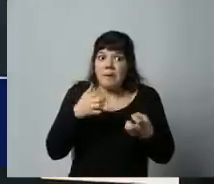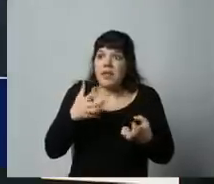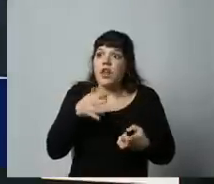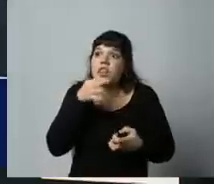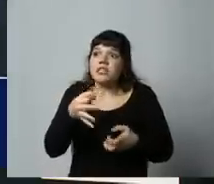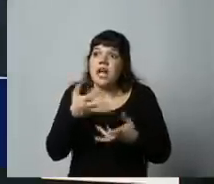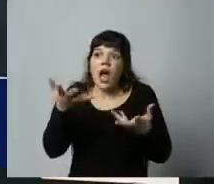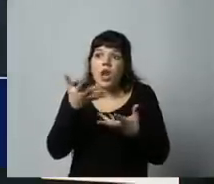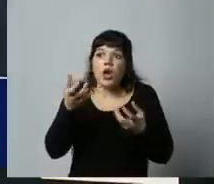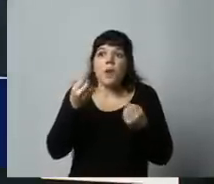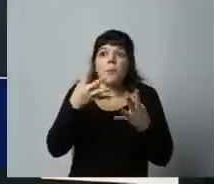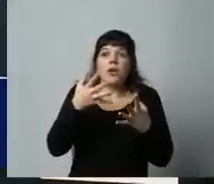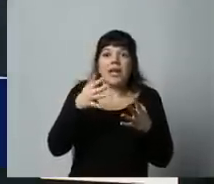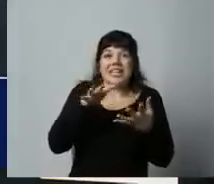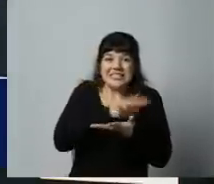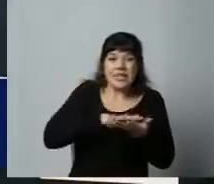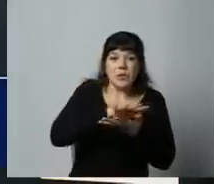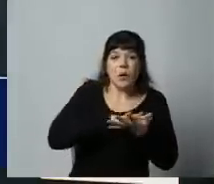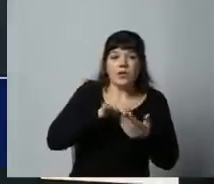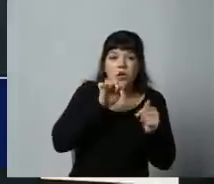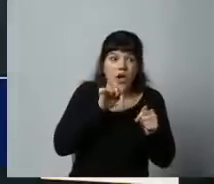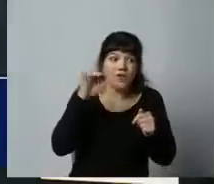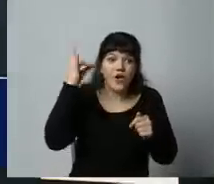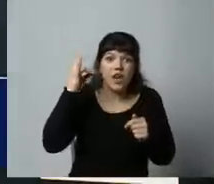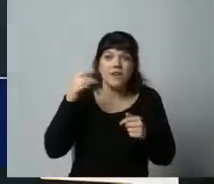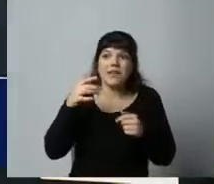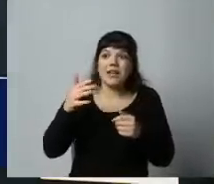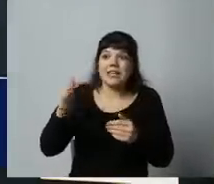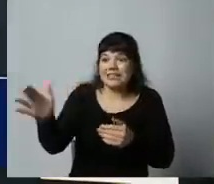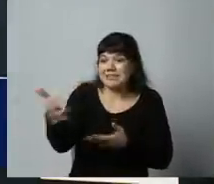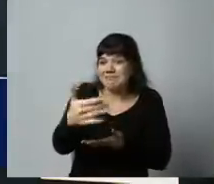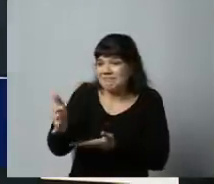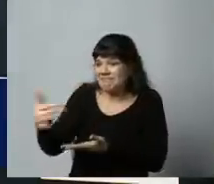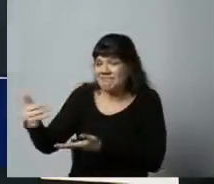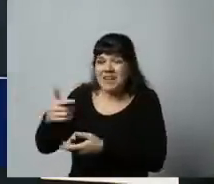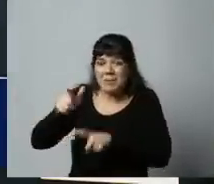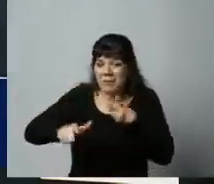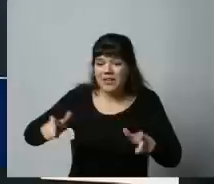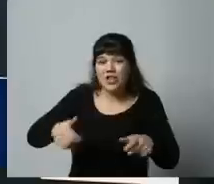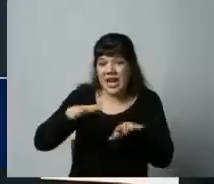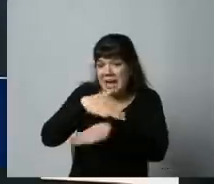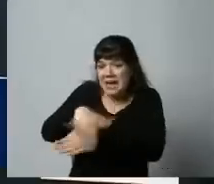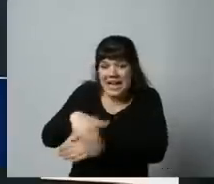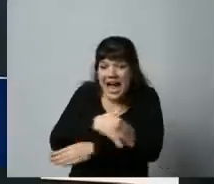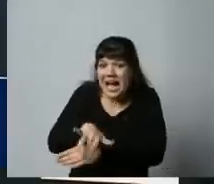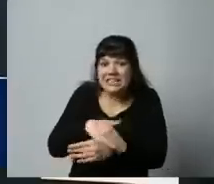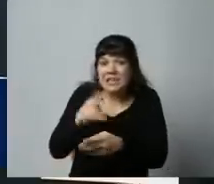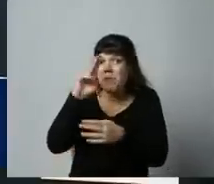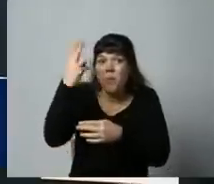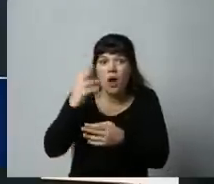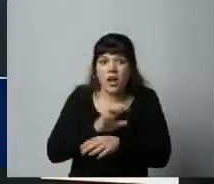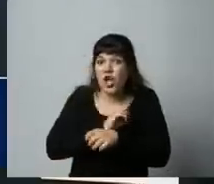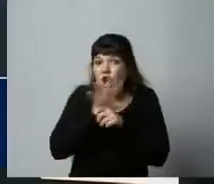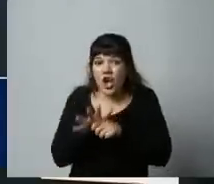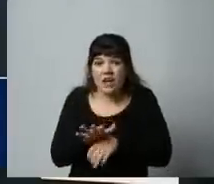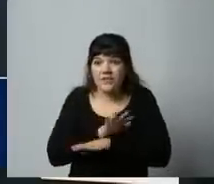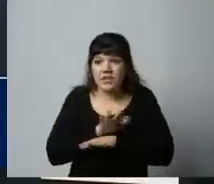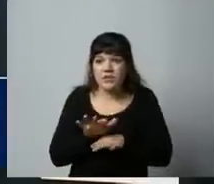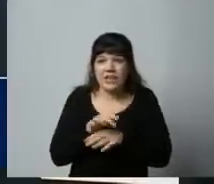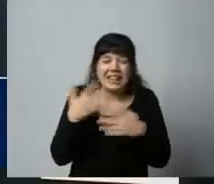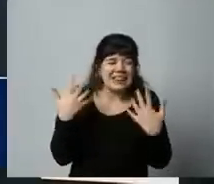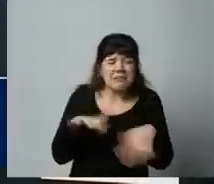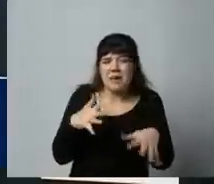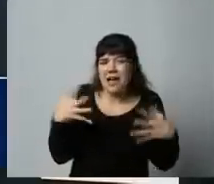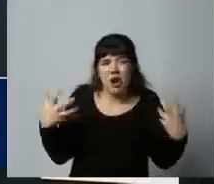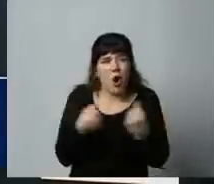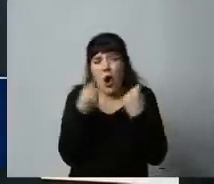parece muy importante en el contexto donde en Bolivia están recogiendo a los cadáveres en la calle porque la pandemia ha golpeado y ha sido